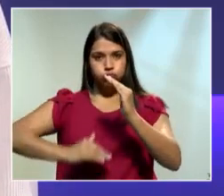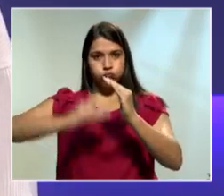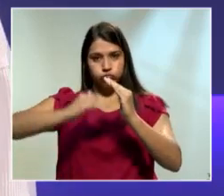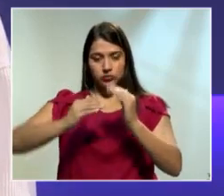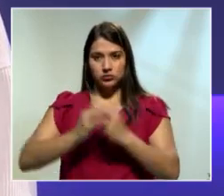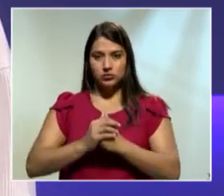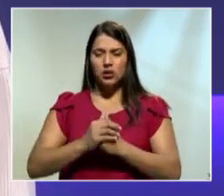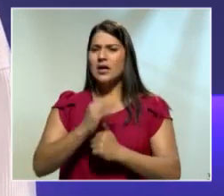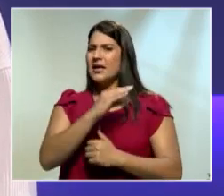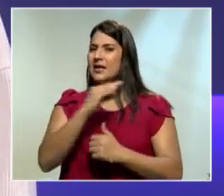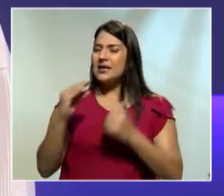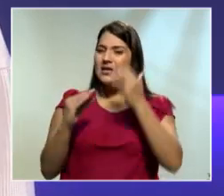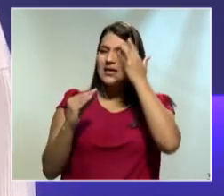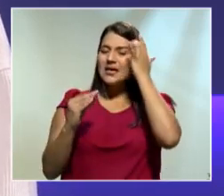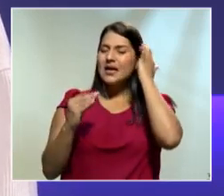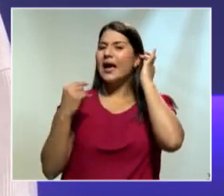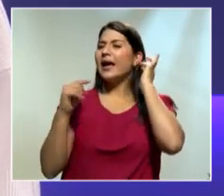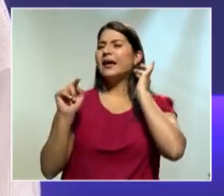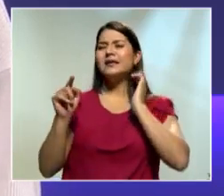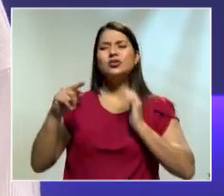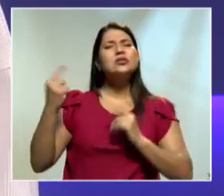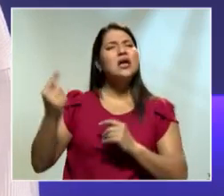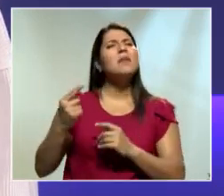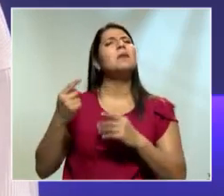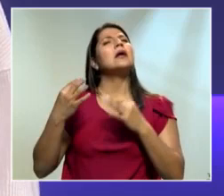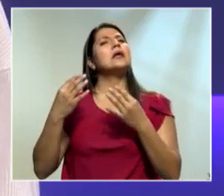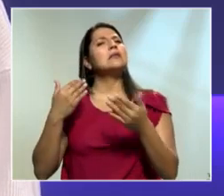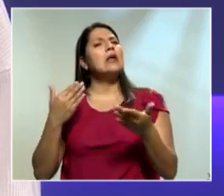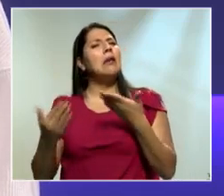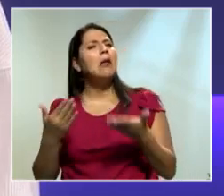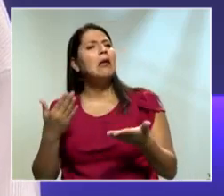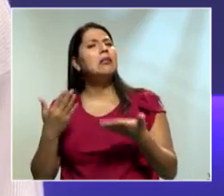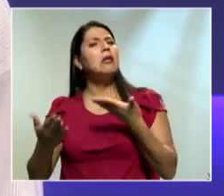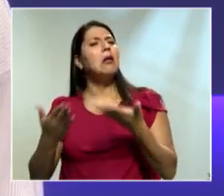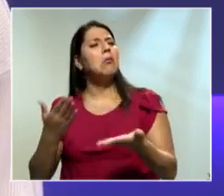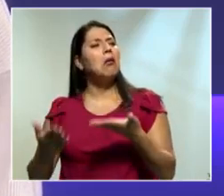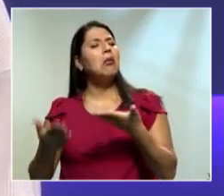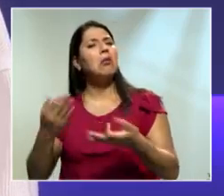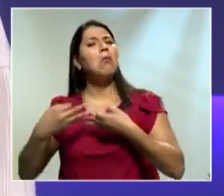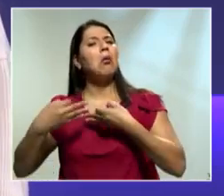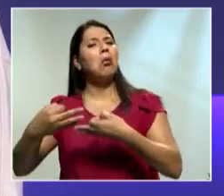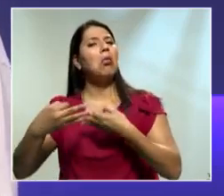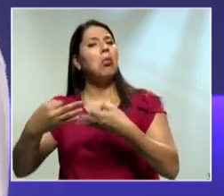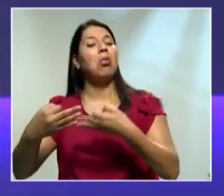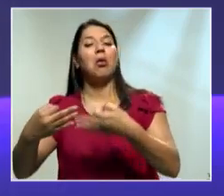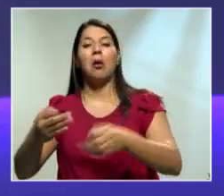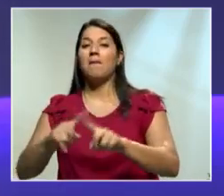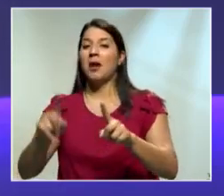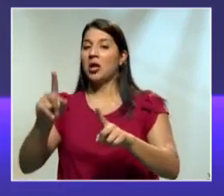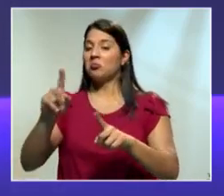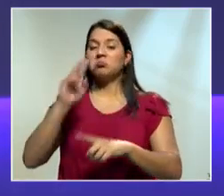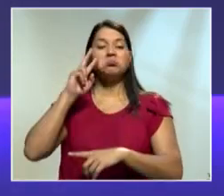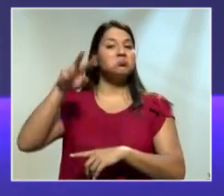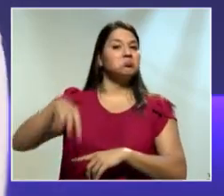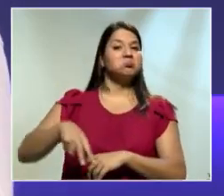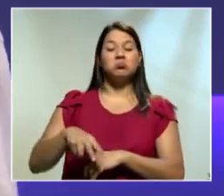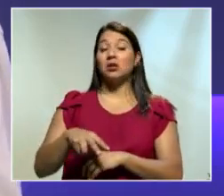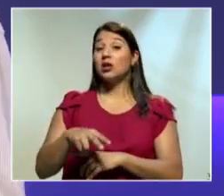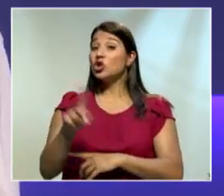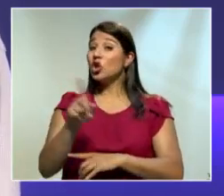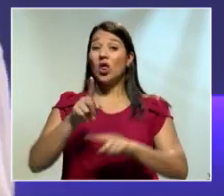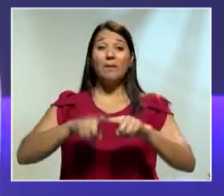ellos siempre estuvieron con estas proyecciones y nunca hicieron caso, pero no es un tema de pobreza o de las personas con mayor